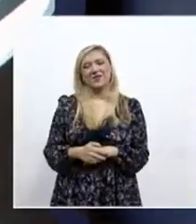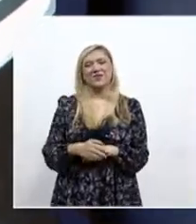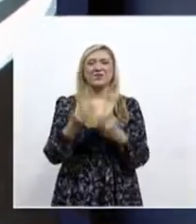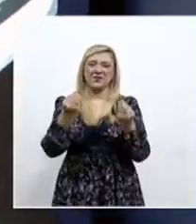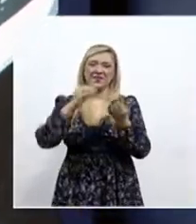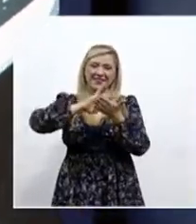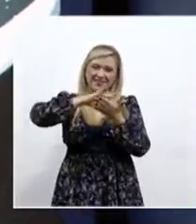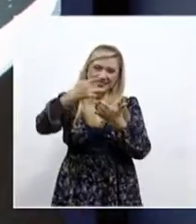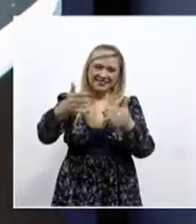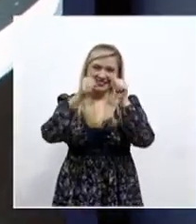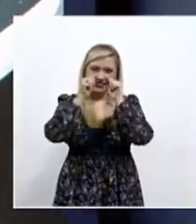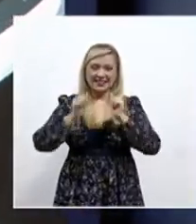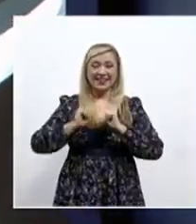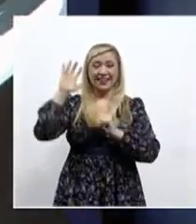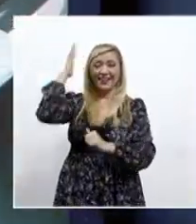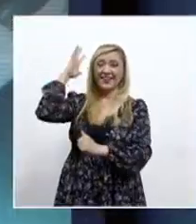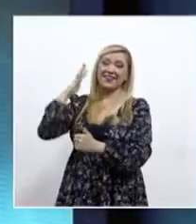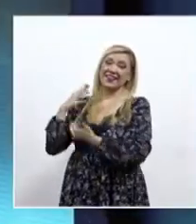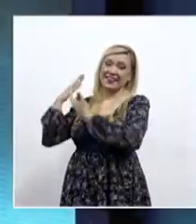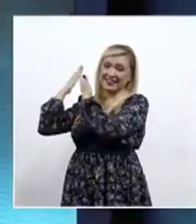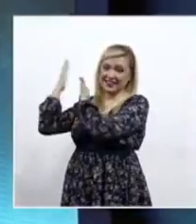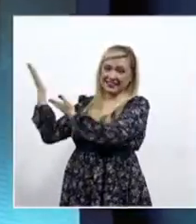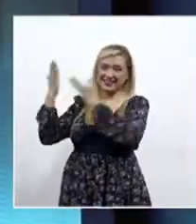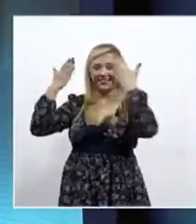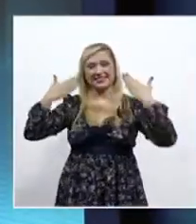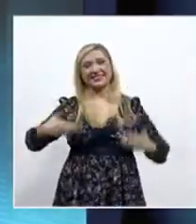canal del Poder Judicial de la Federación, Jesús Daza.